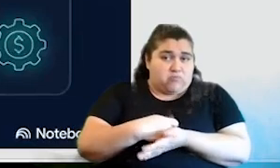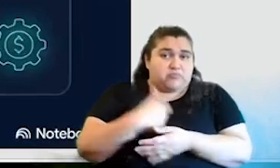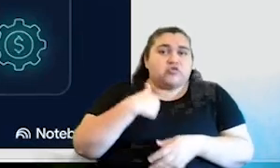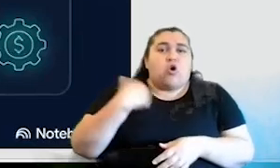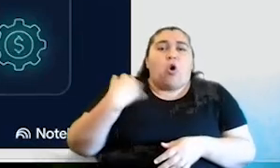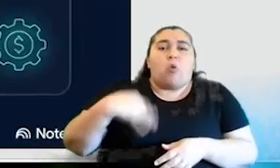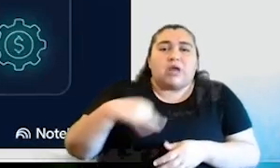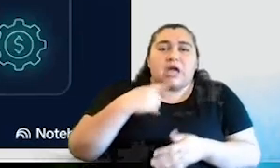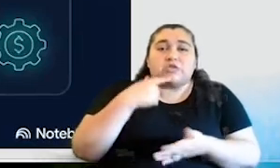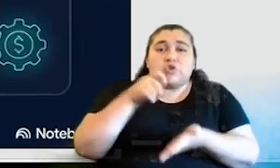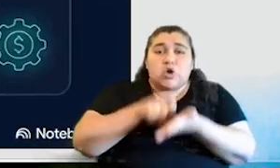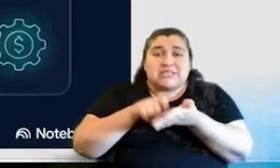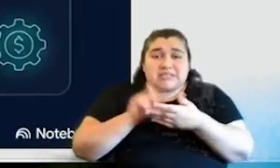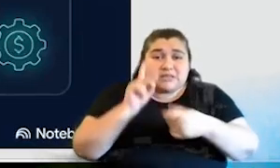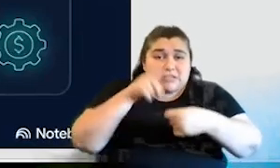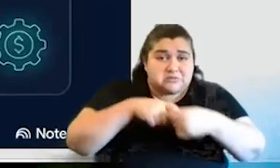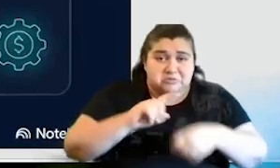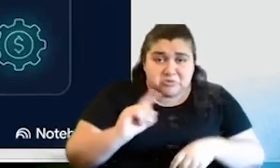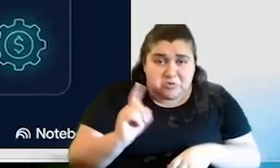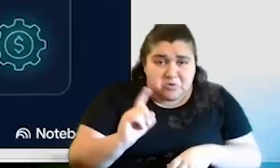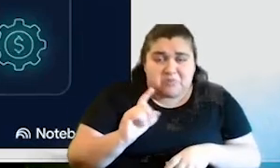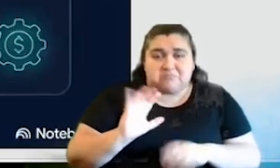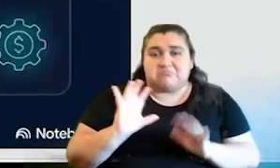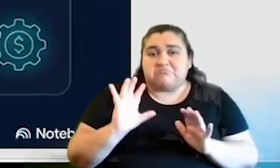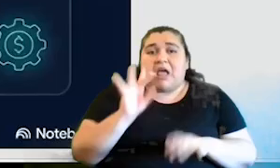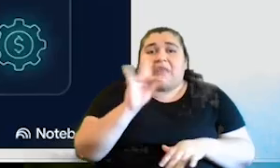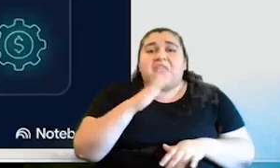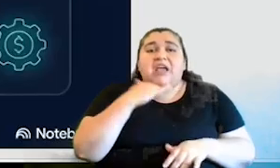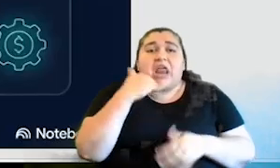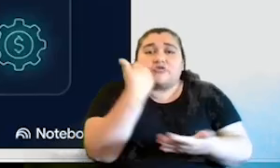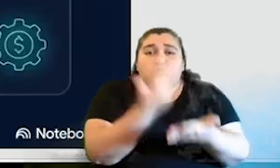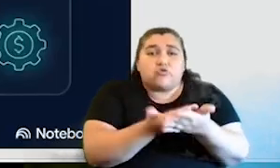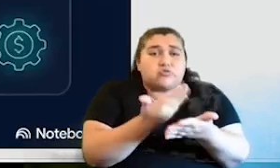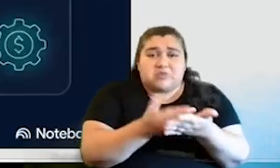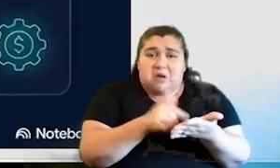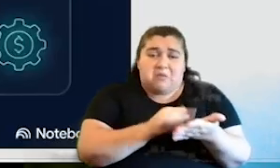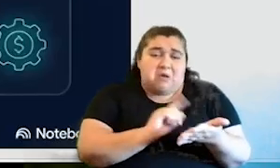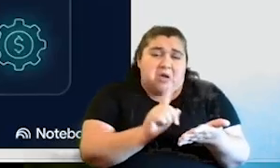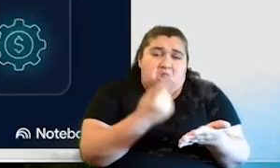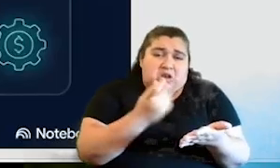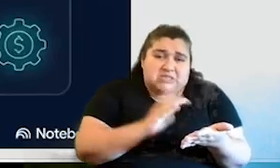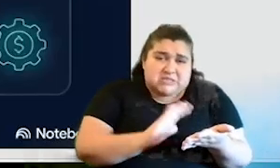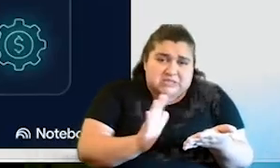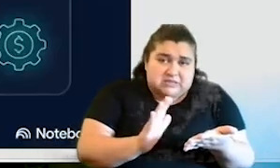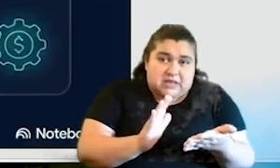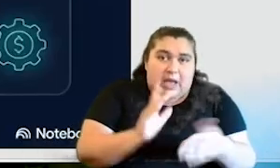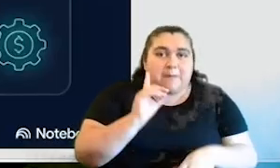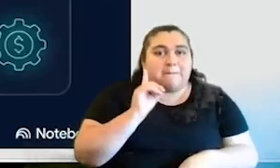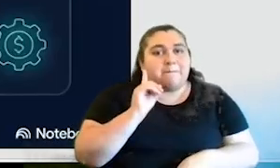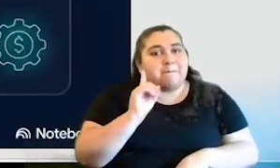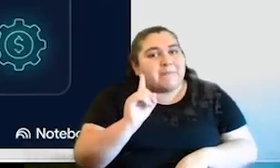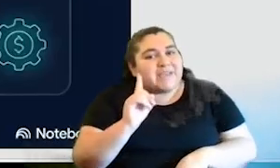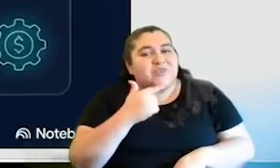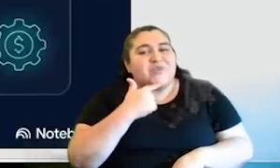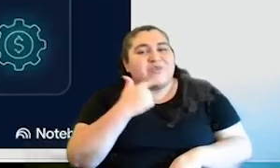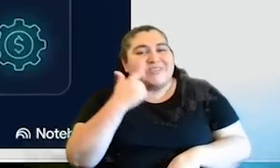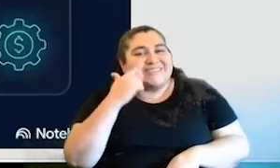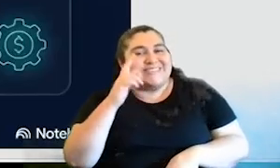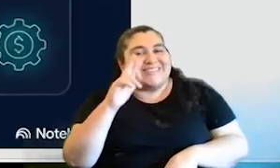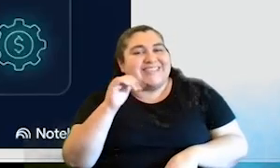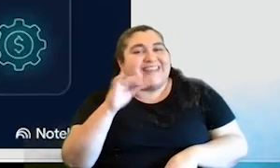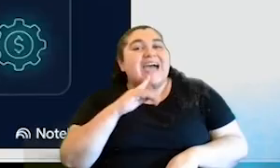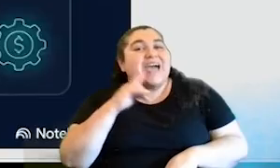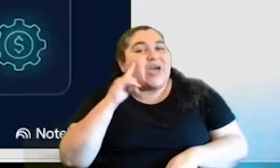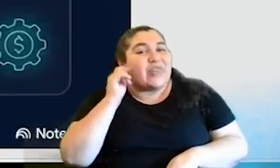inscribirme, no tengo que presentar la declaración jurada, sí tengo la obligación de confeccionar este CIRADIJ por lo menos una vez al